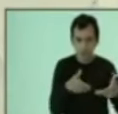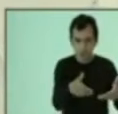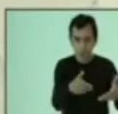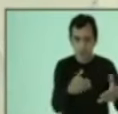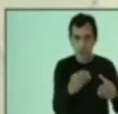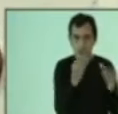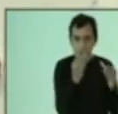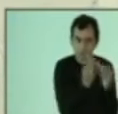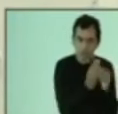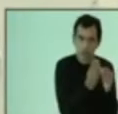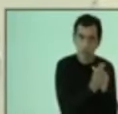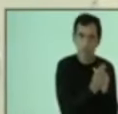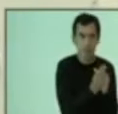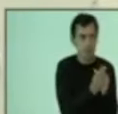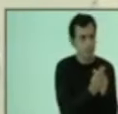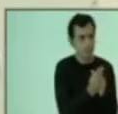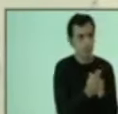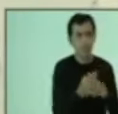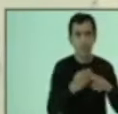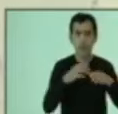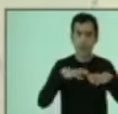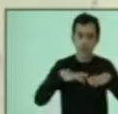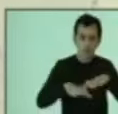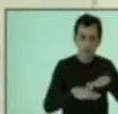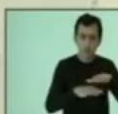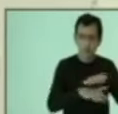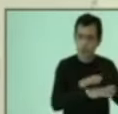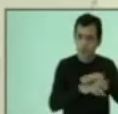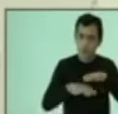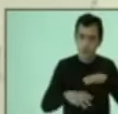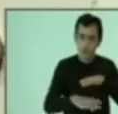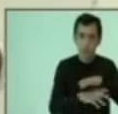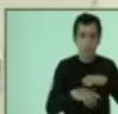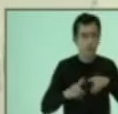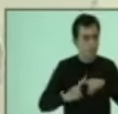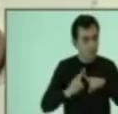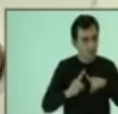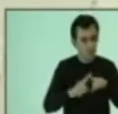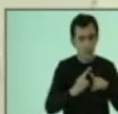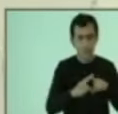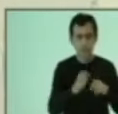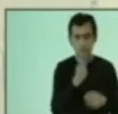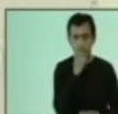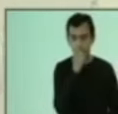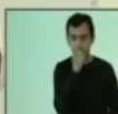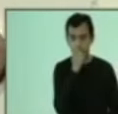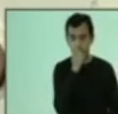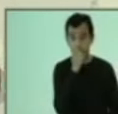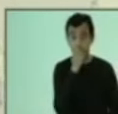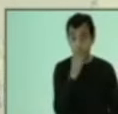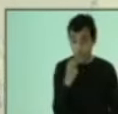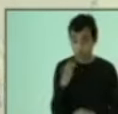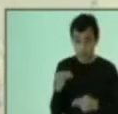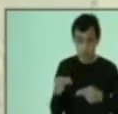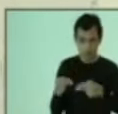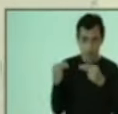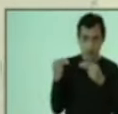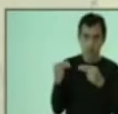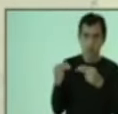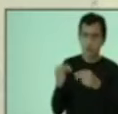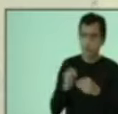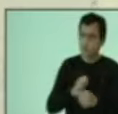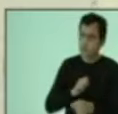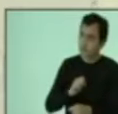escuelas, incluso drenaje y alcantarillado. No así, pues, los asfaltados, que lo tienen que hacer empresas especializadas en el ramo.